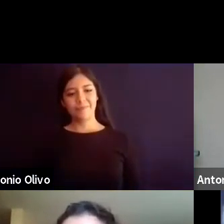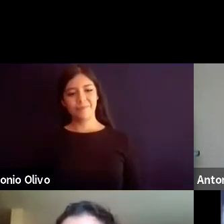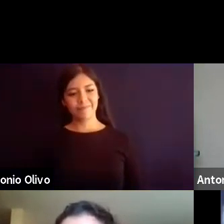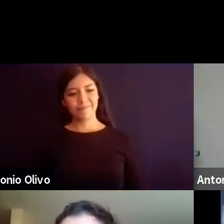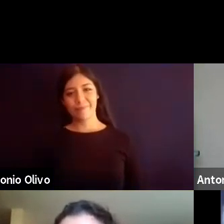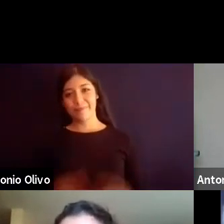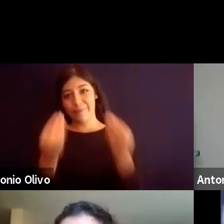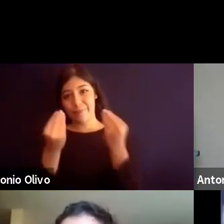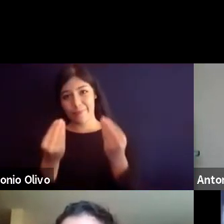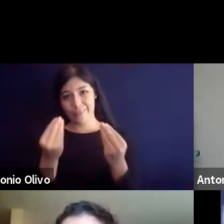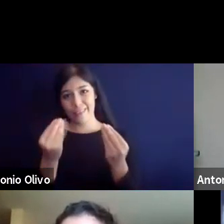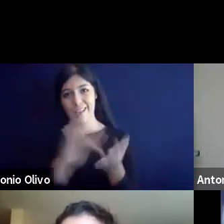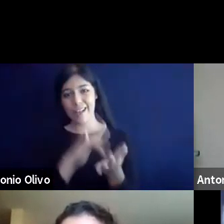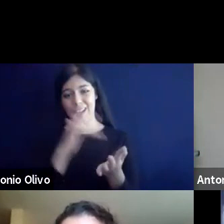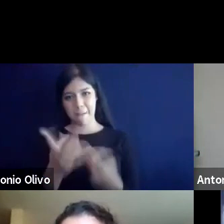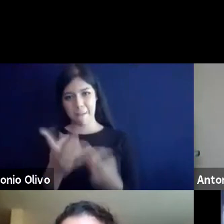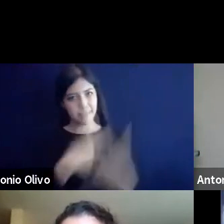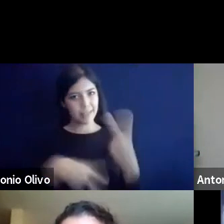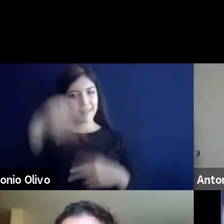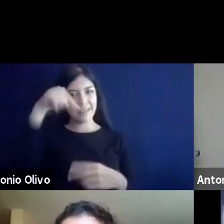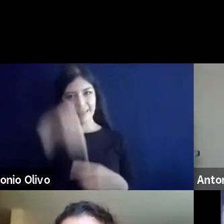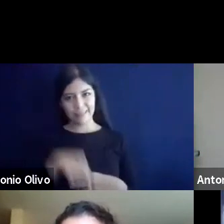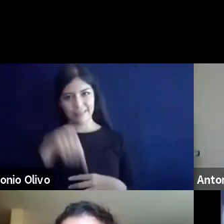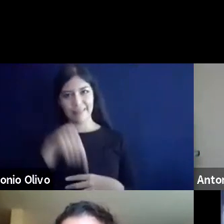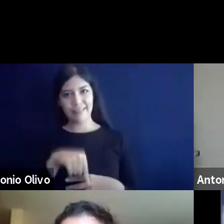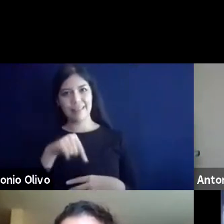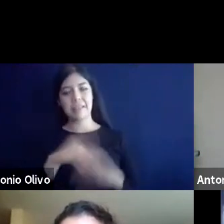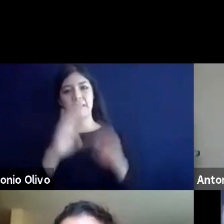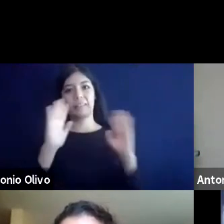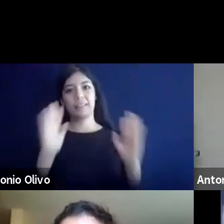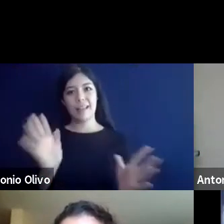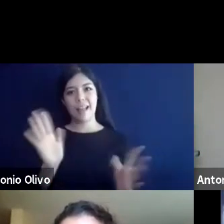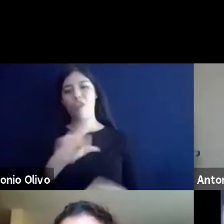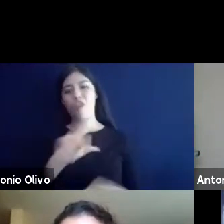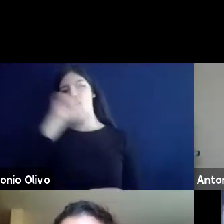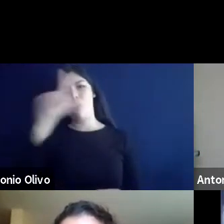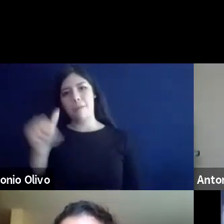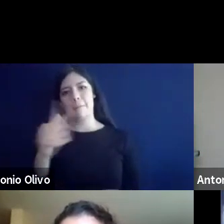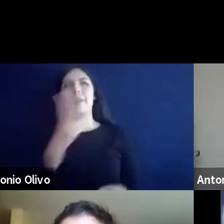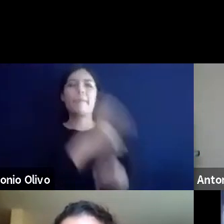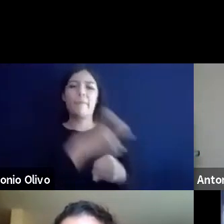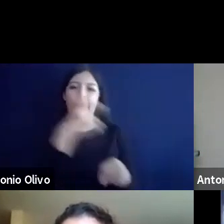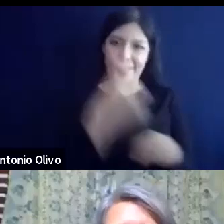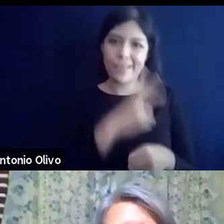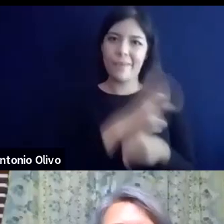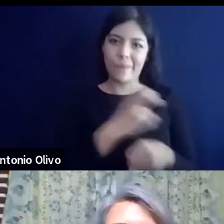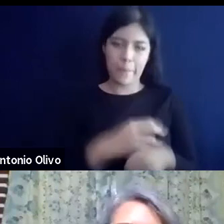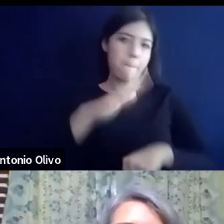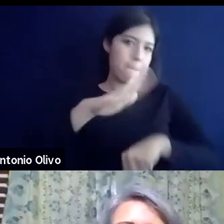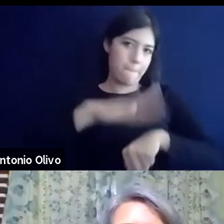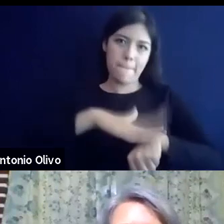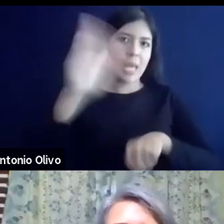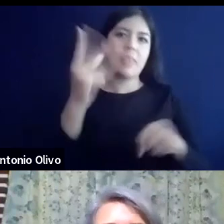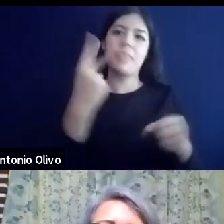muchas gracias por esta asistencia y pues ya les estaremos haciendo llegar también la invitación a las siguientes sesiones